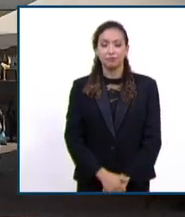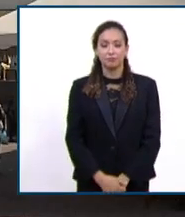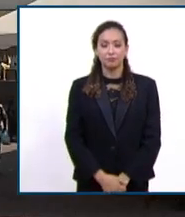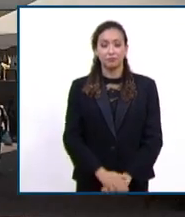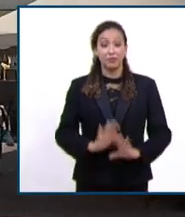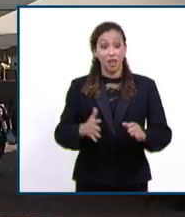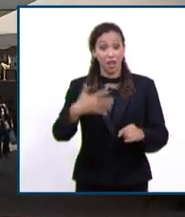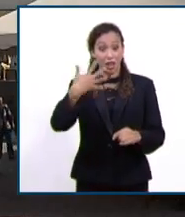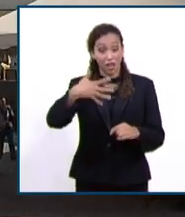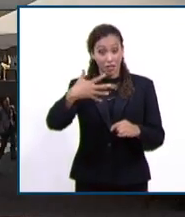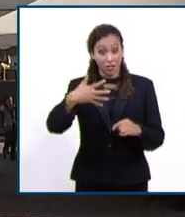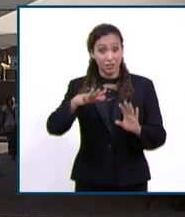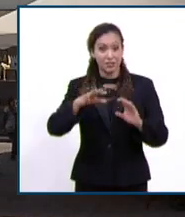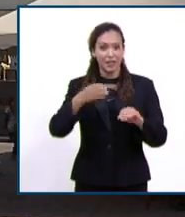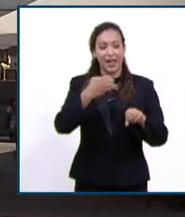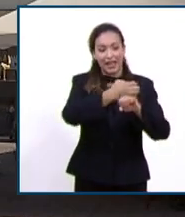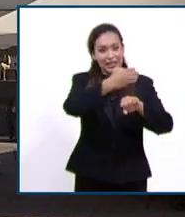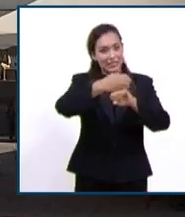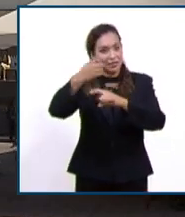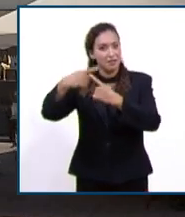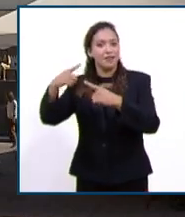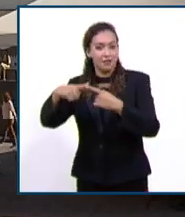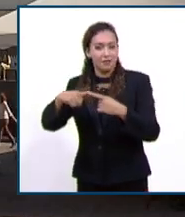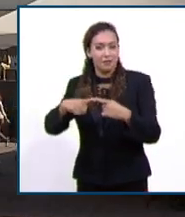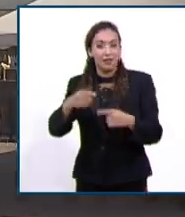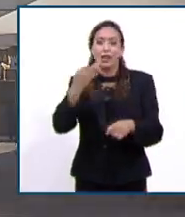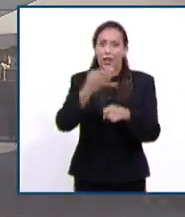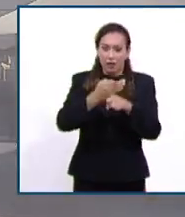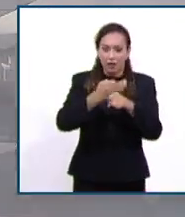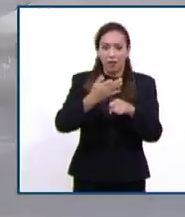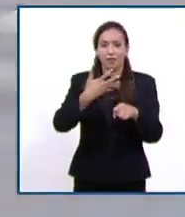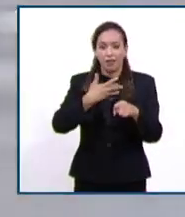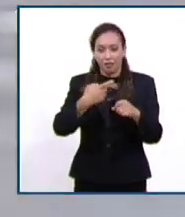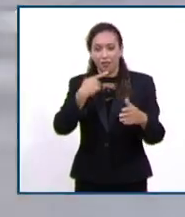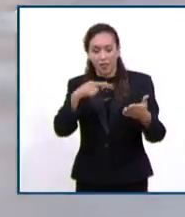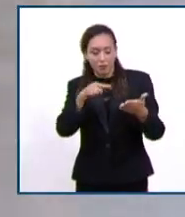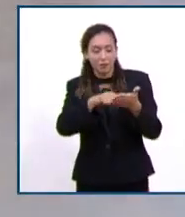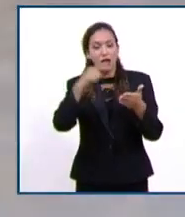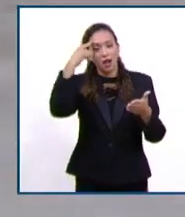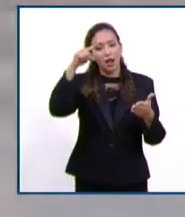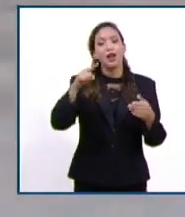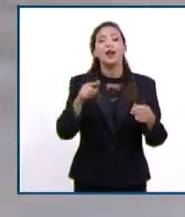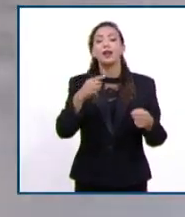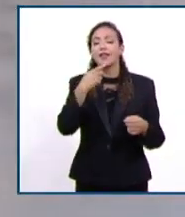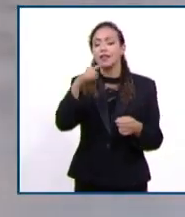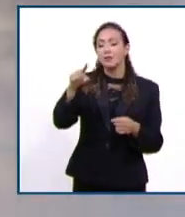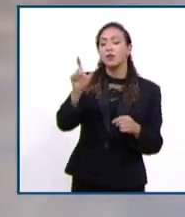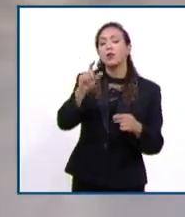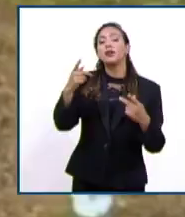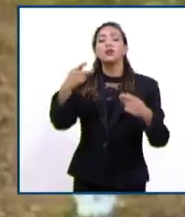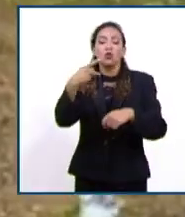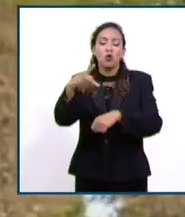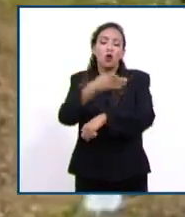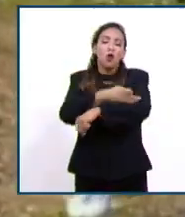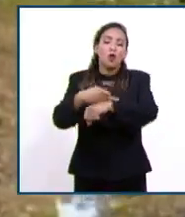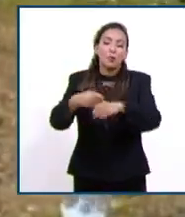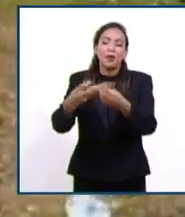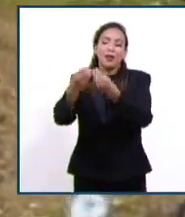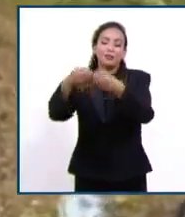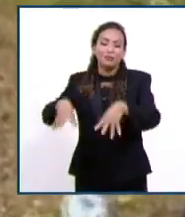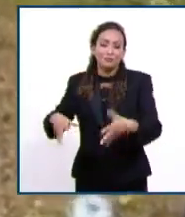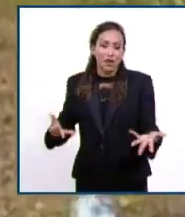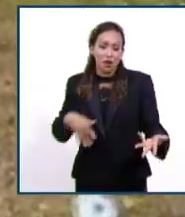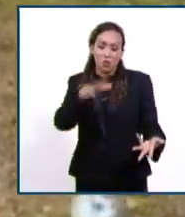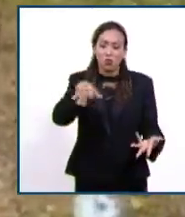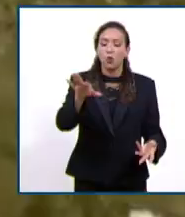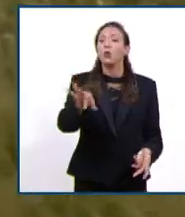Ya son 15 las entidades federativas que tienen vigente la Declaración Especial de Ausencia por Desaparición de Personas, lo que contribuye